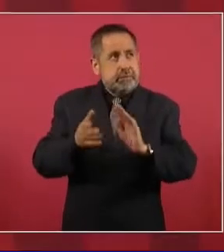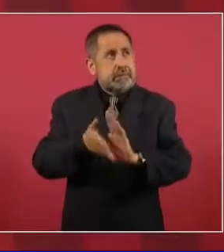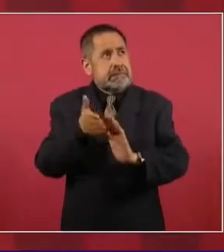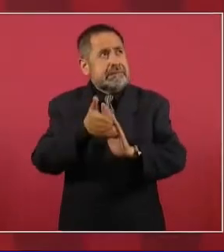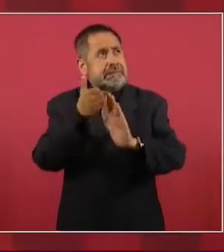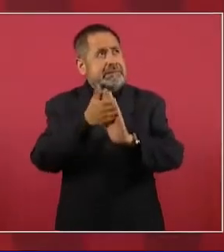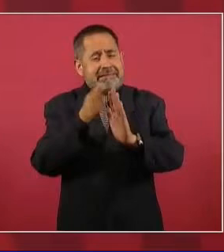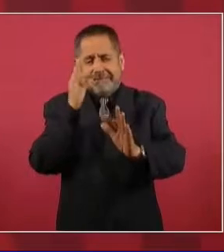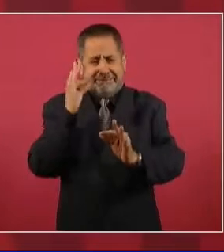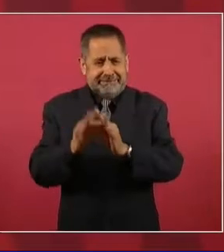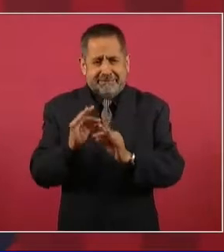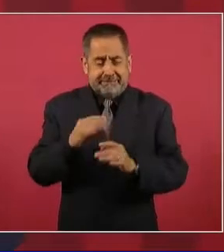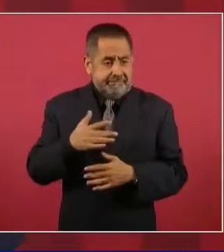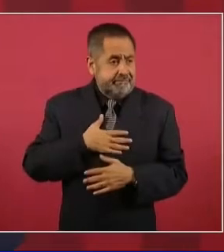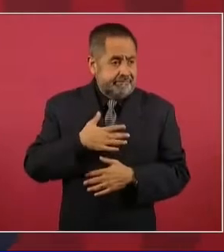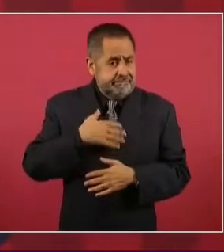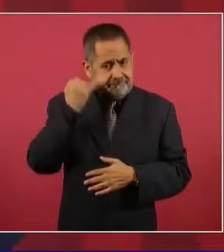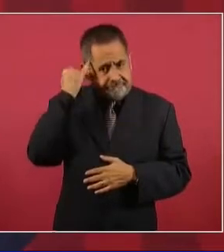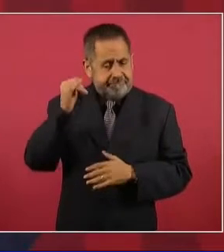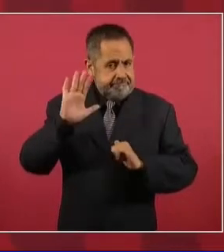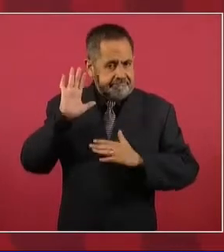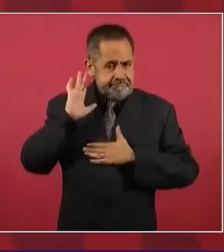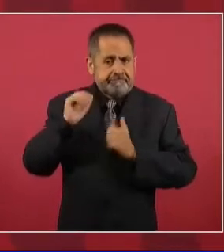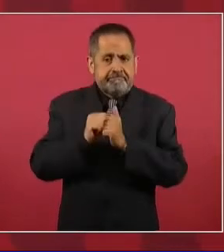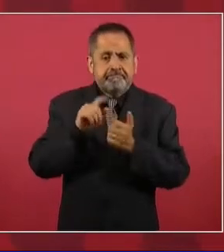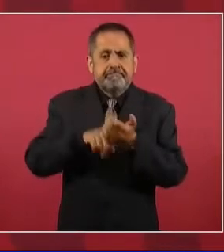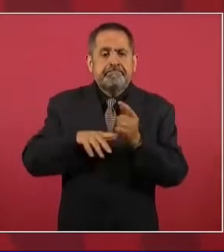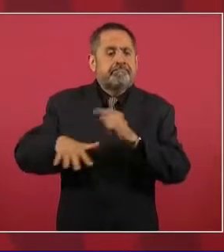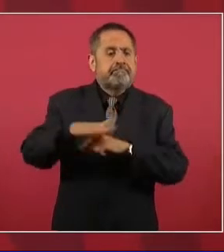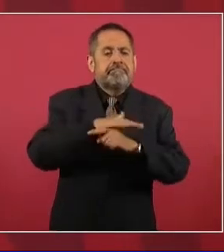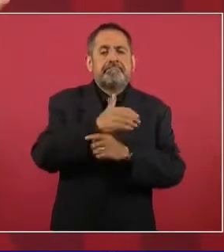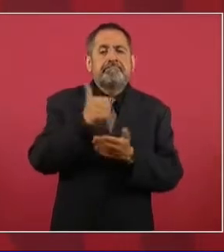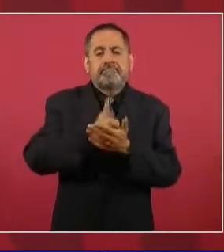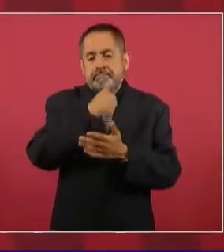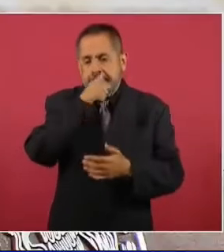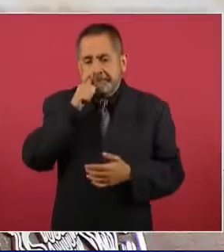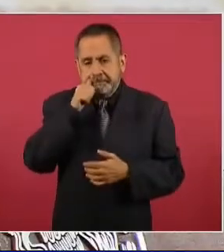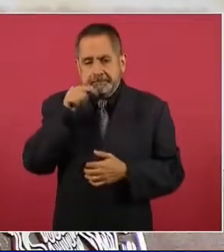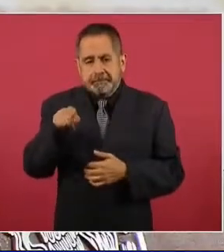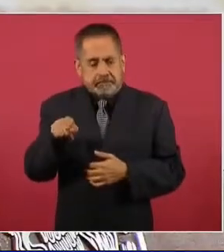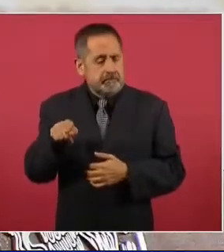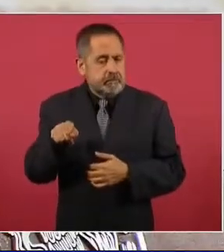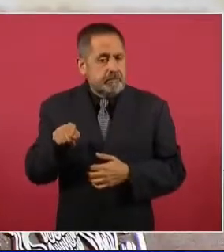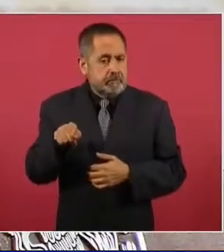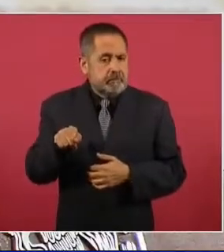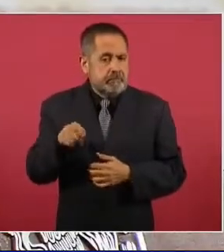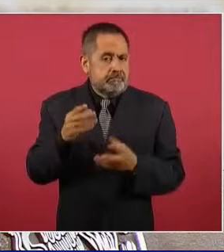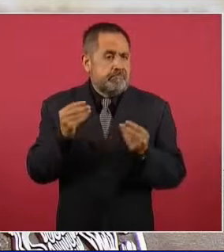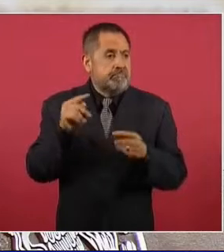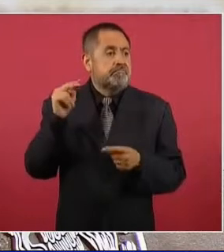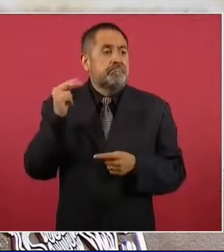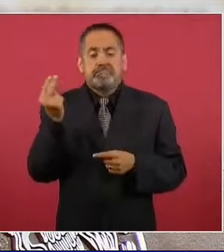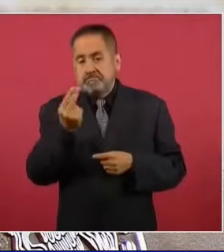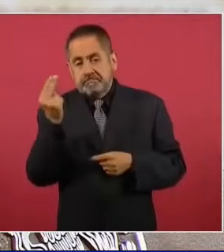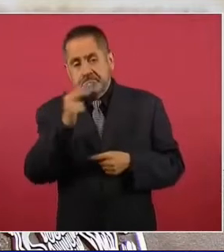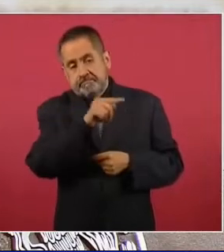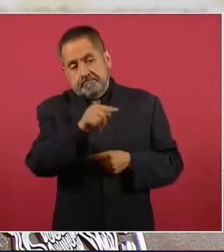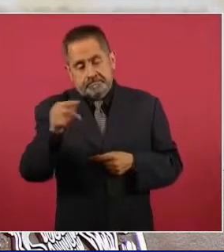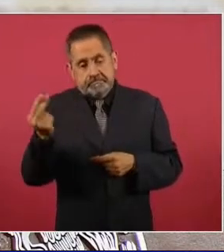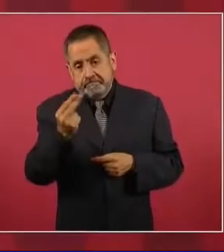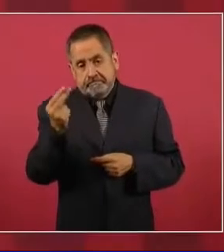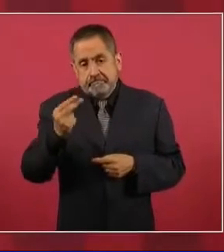construcción. Ese es nuestro compromiso con la gente de Ciudad Juárez. Además que hay una enorme necesidad